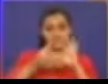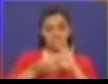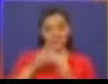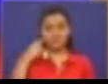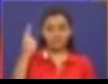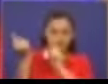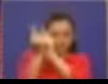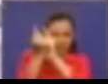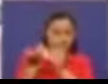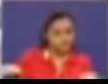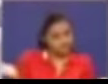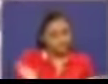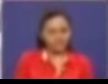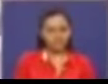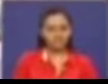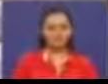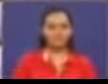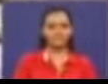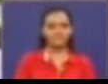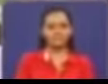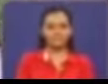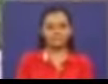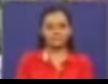Con amor, hoy yo quiero